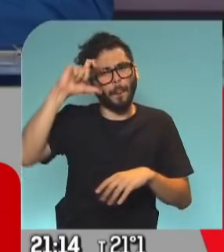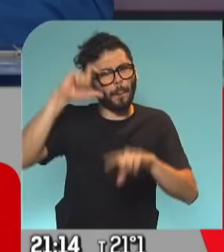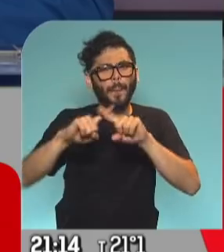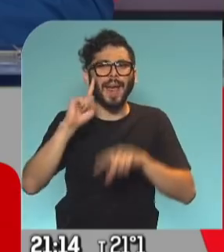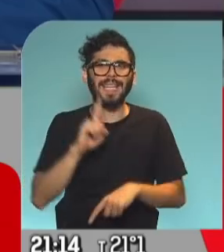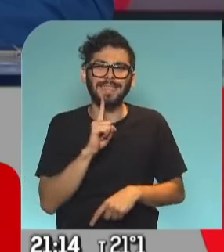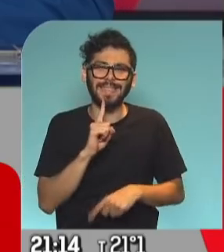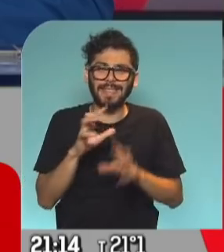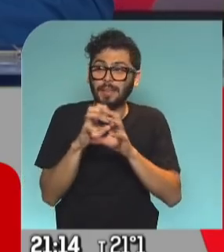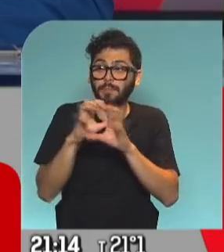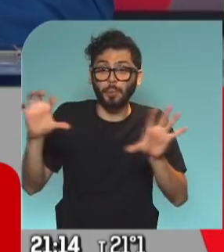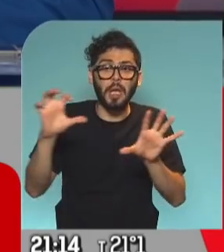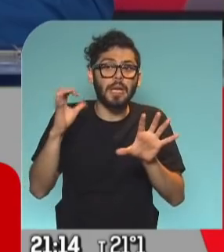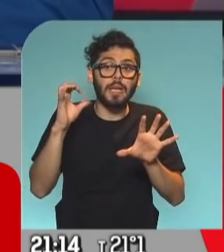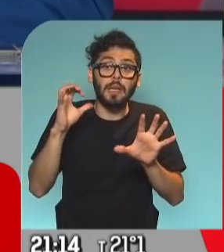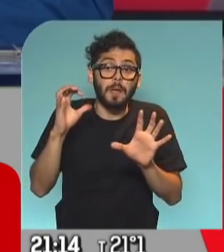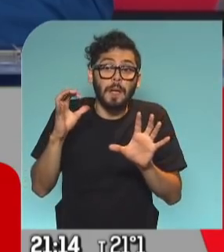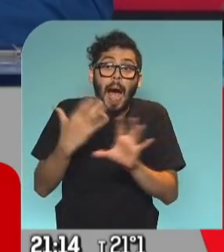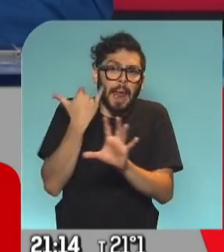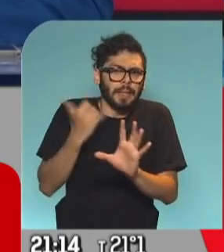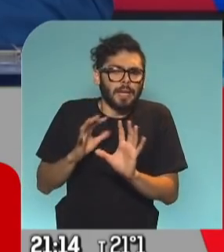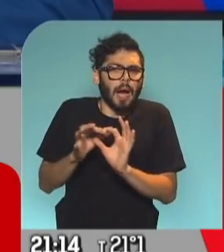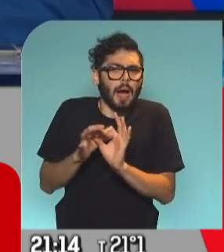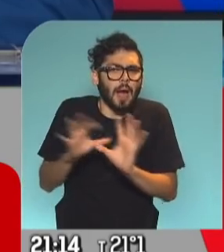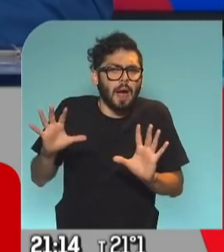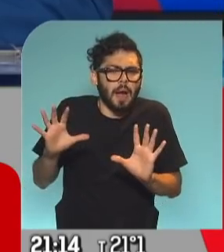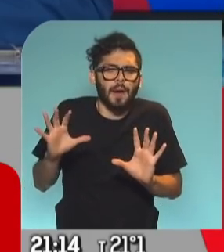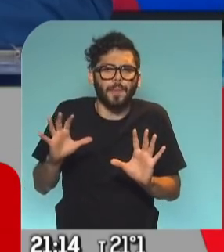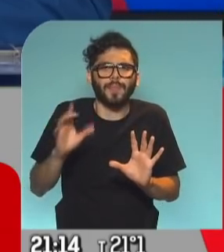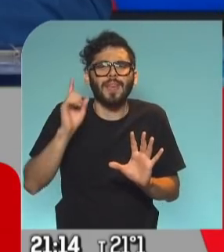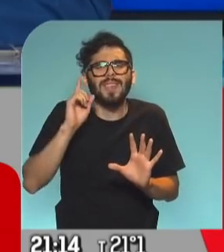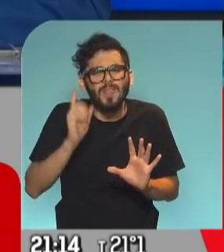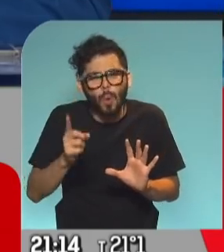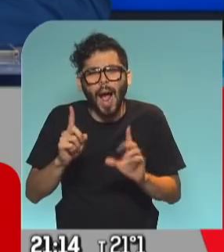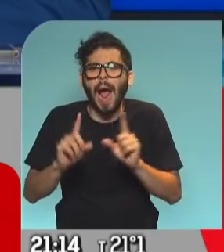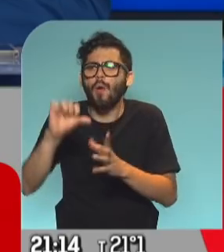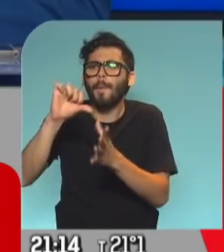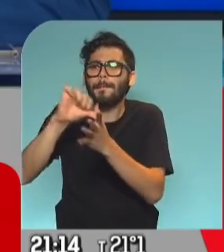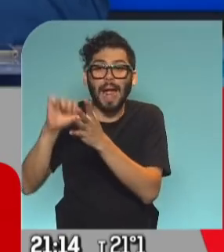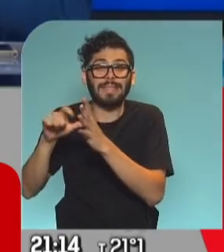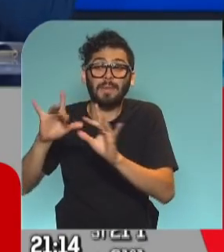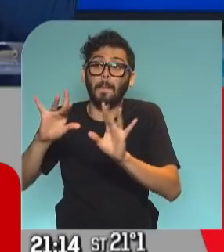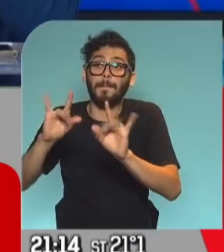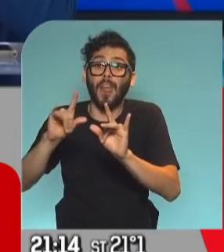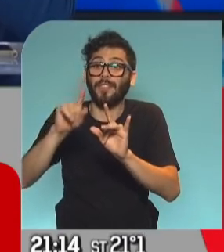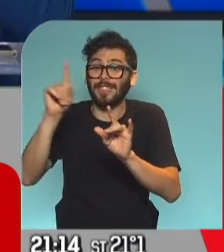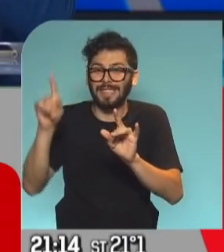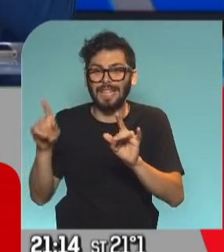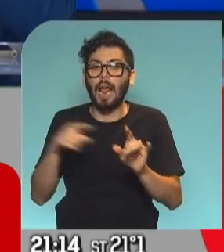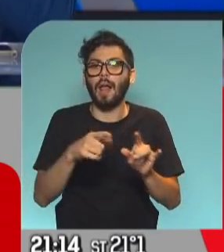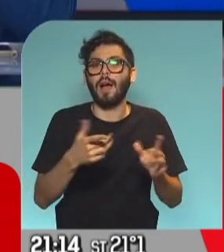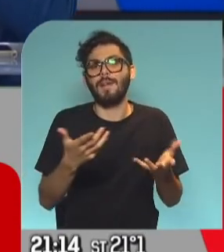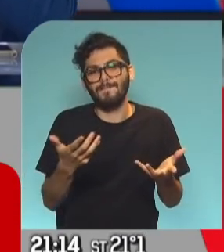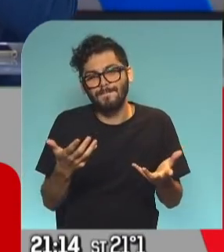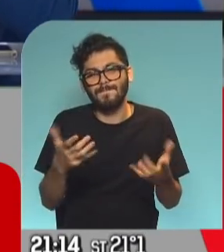se apuran aquellos países donde la propagación es más complicada, la situación del virus en esta segunda ola es más complicada. Igualmente,